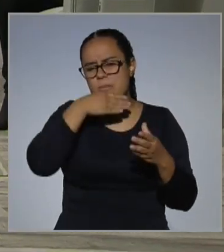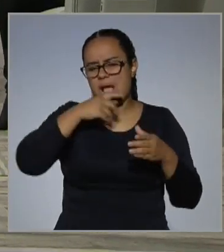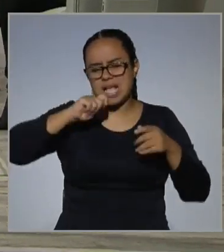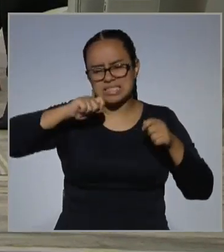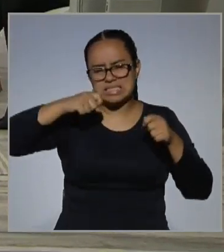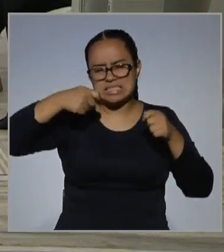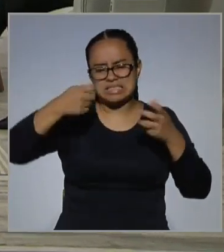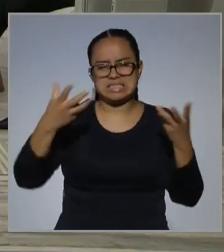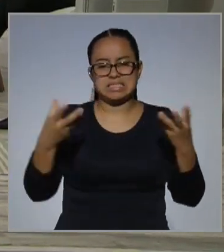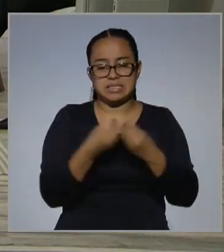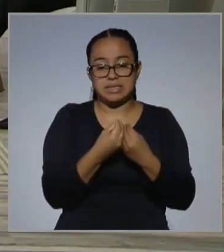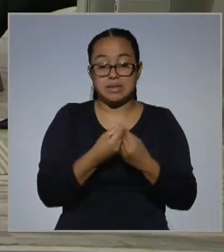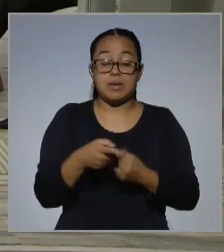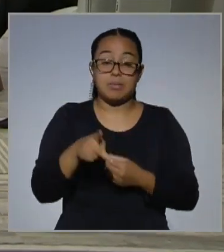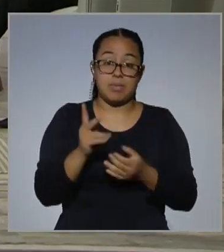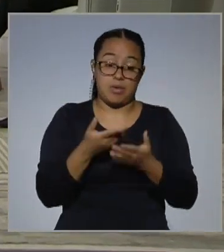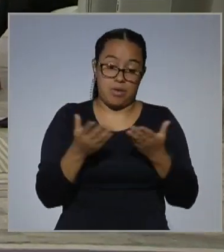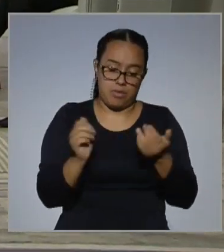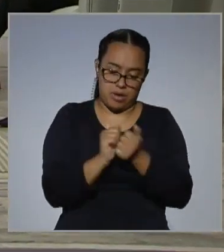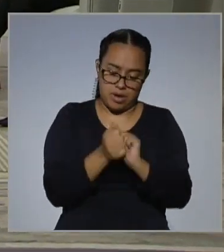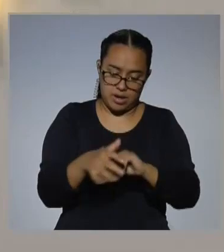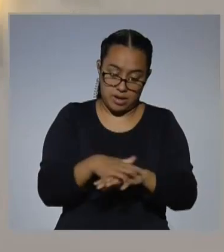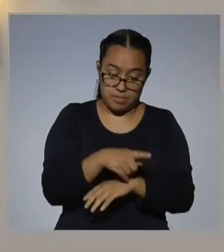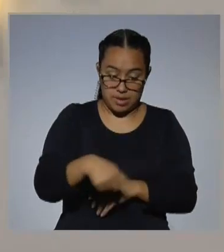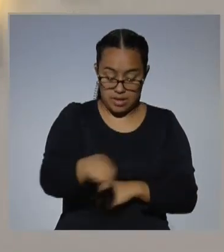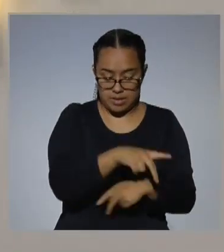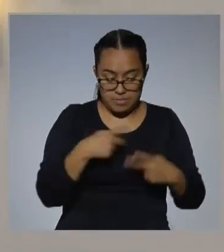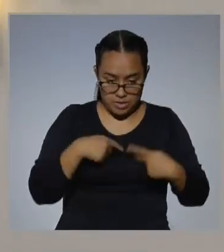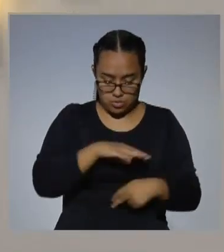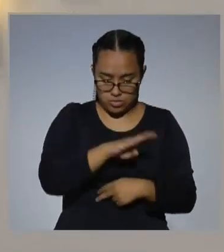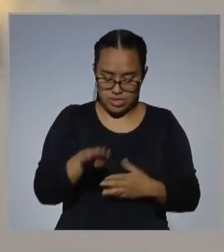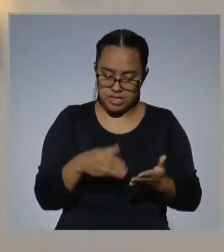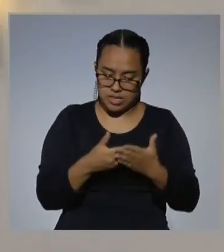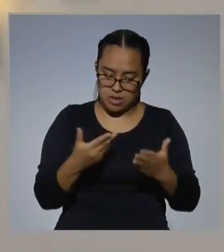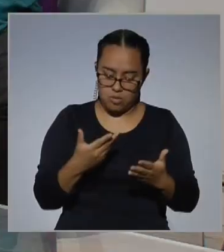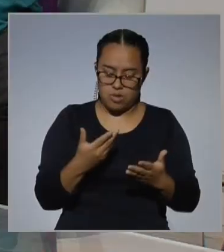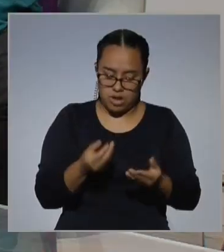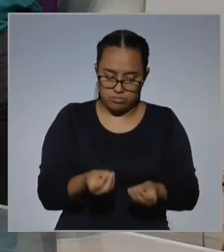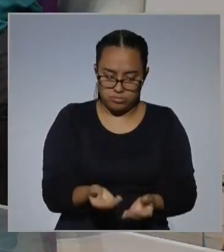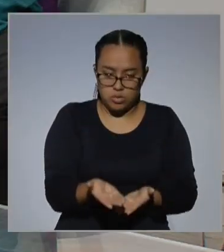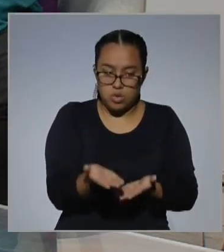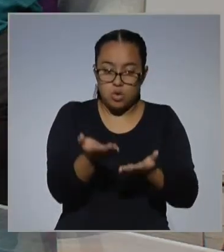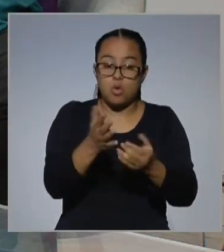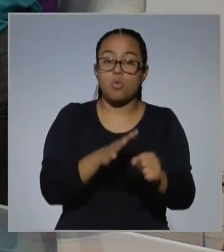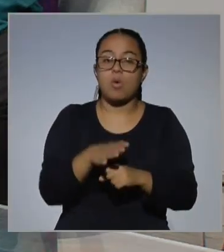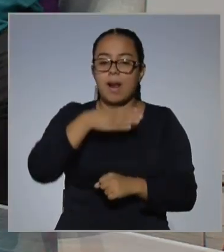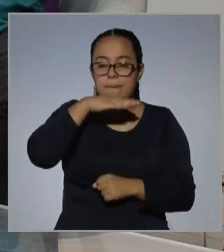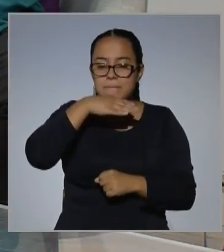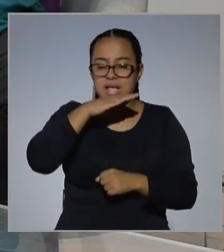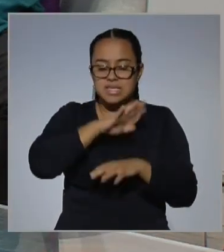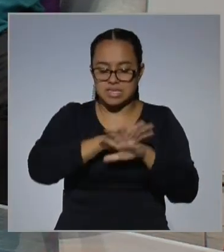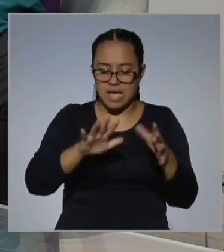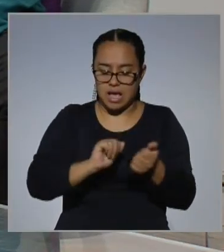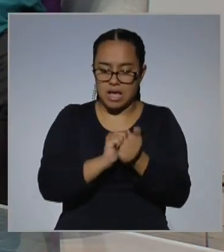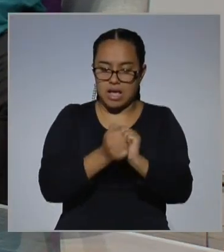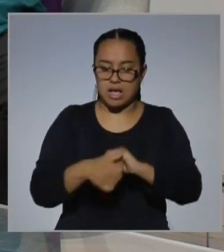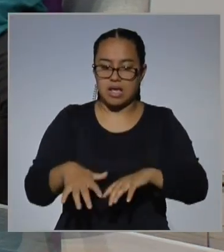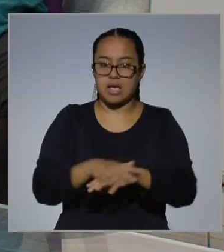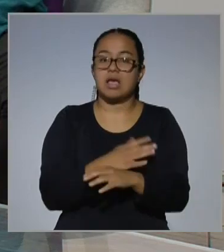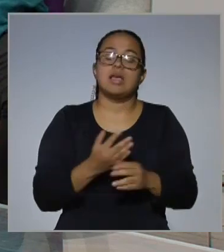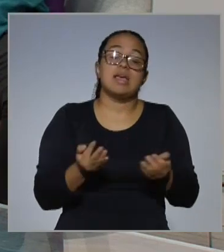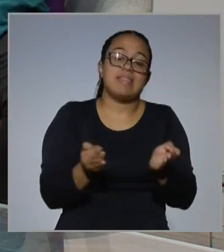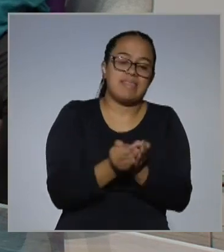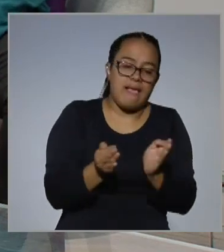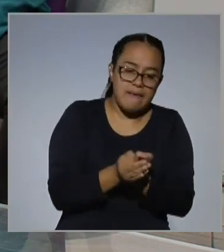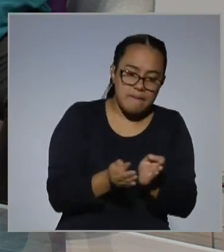los transformados, a nuestros difuntos, ¿no? ¿Y qué les ofrendamos? El maíz transformado, ¿no?